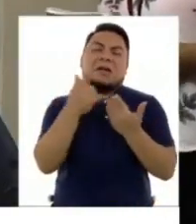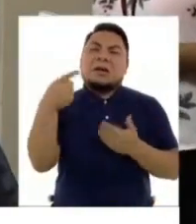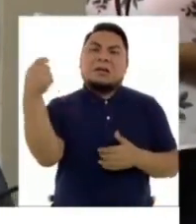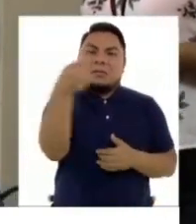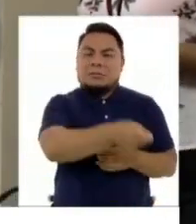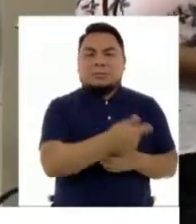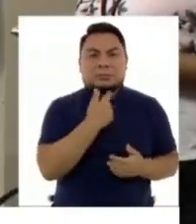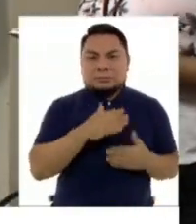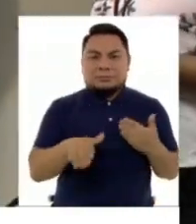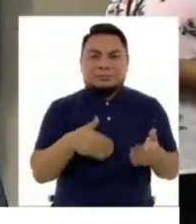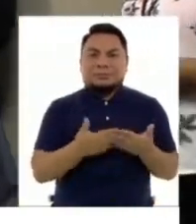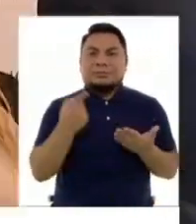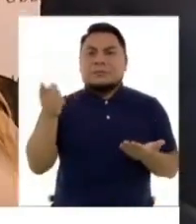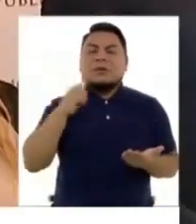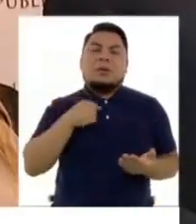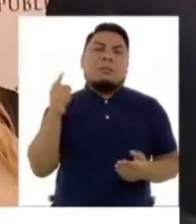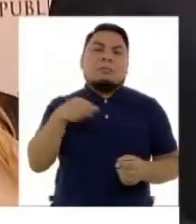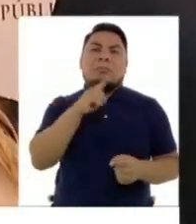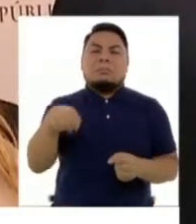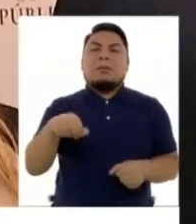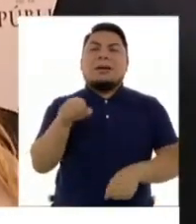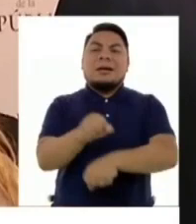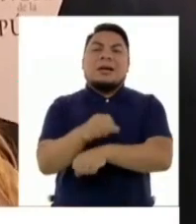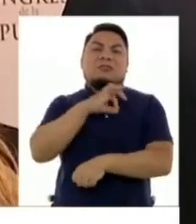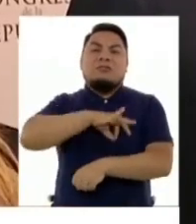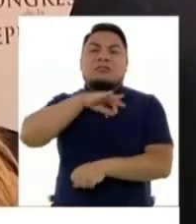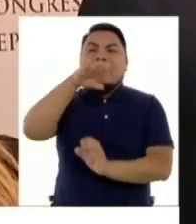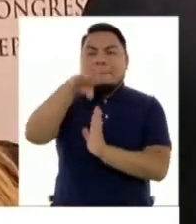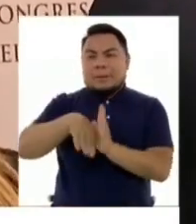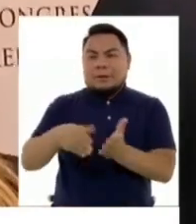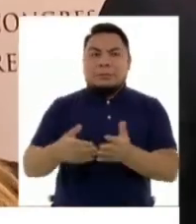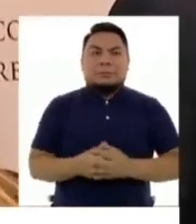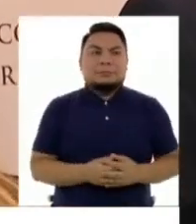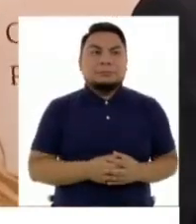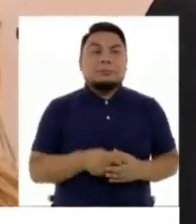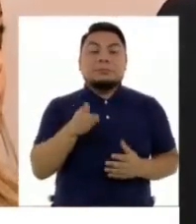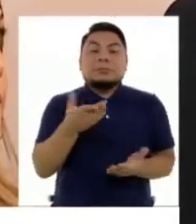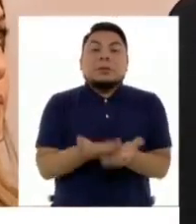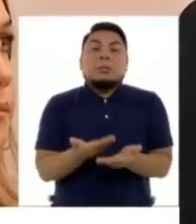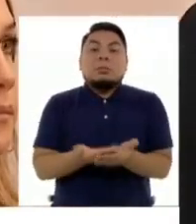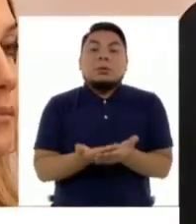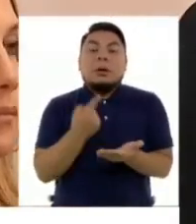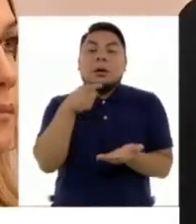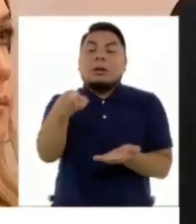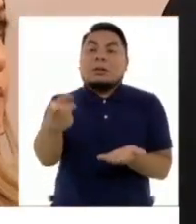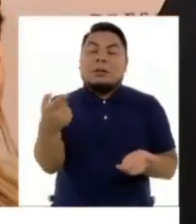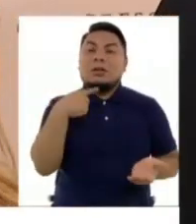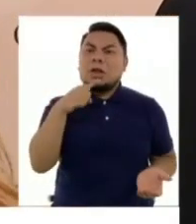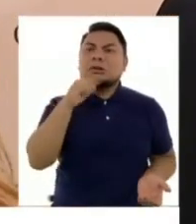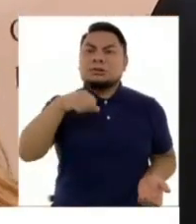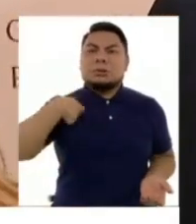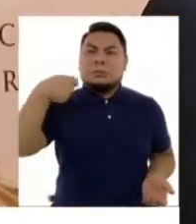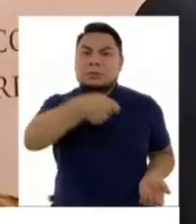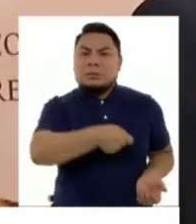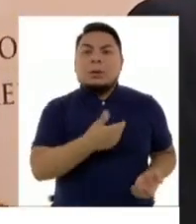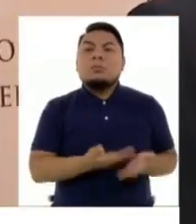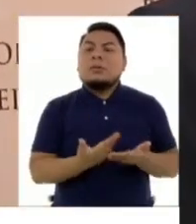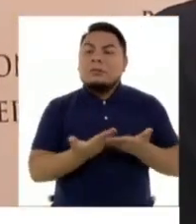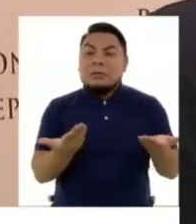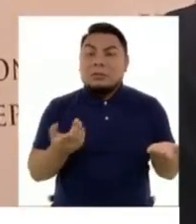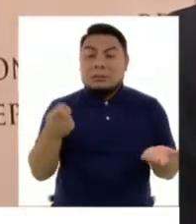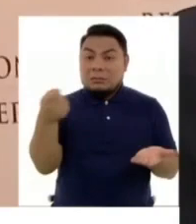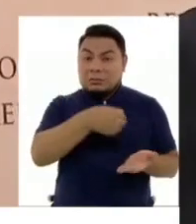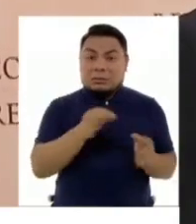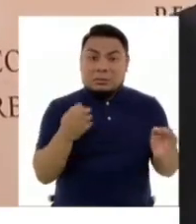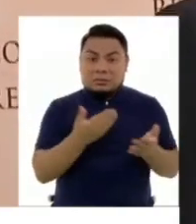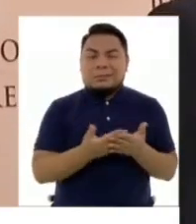de imputaciones penales. Pero es evidente que si no existe una corroboración, esto quedaría como